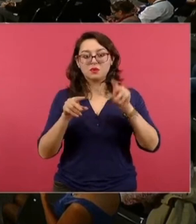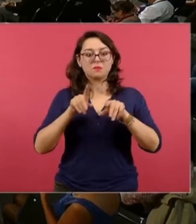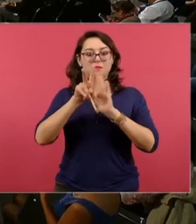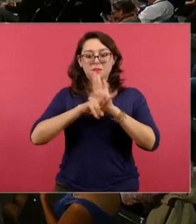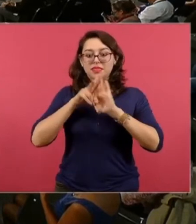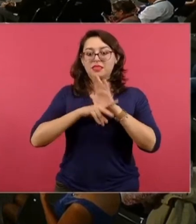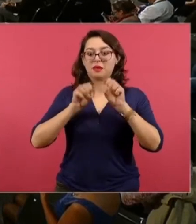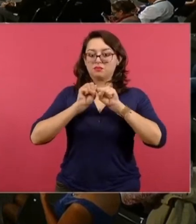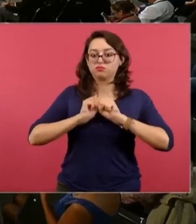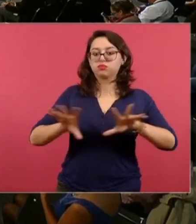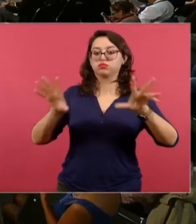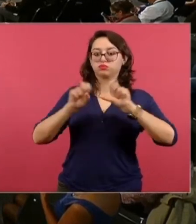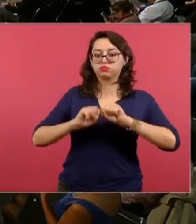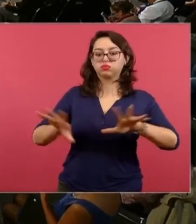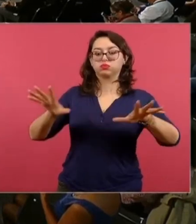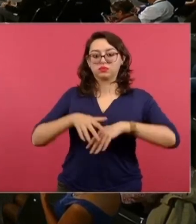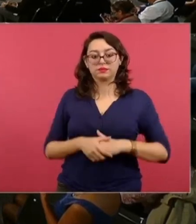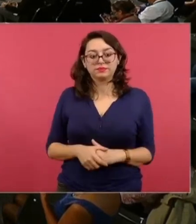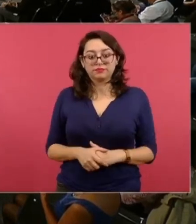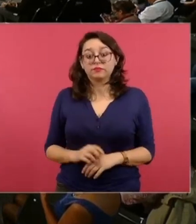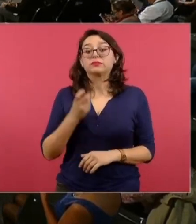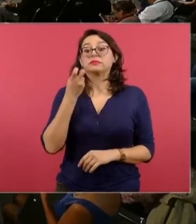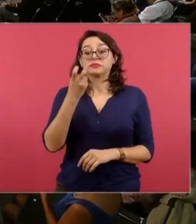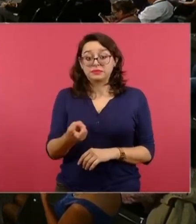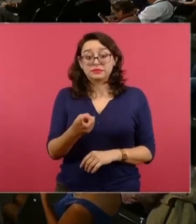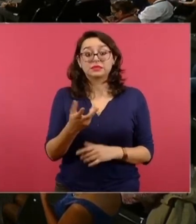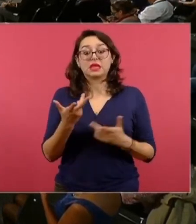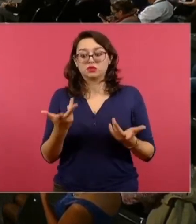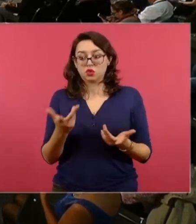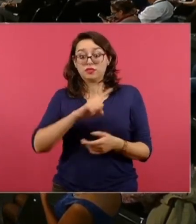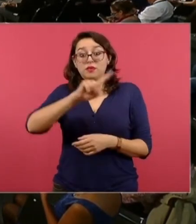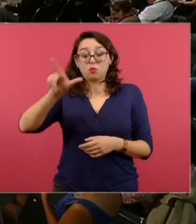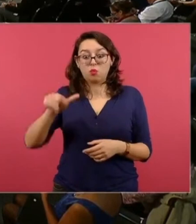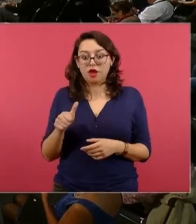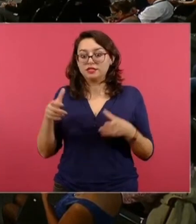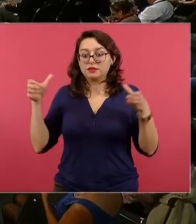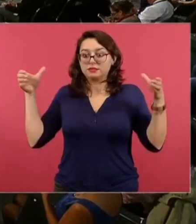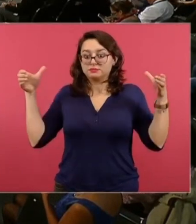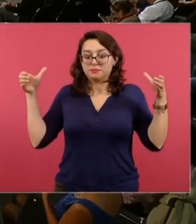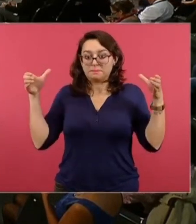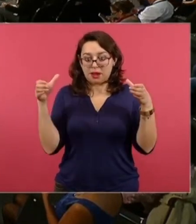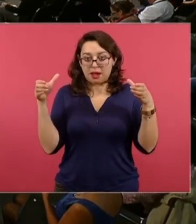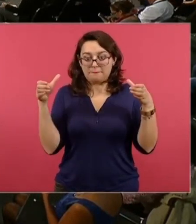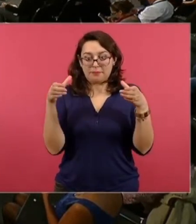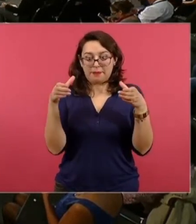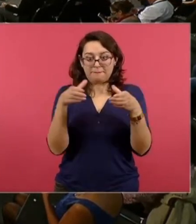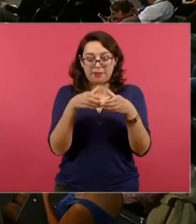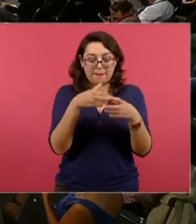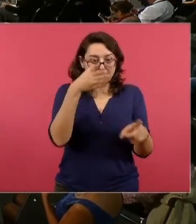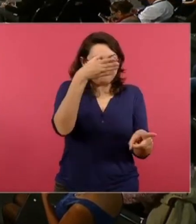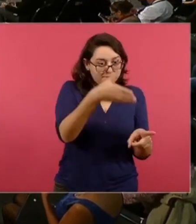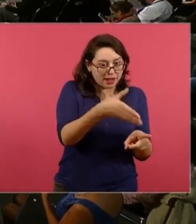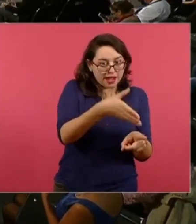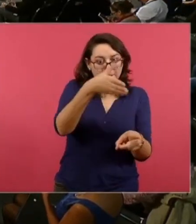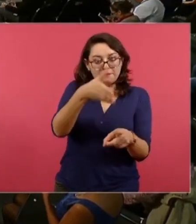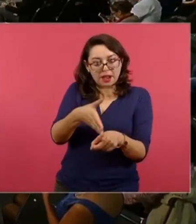Después de eso, se fueron dividiendo los equipos en grupos más pequeños, ya para pensar en la formación puntual del libro, es